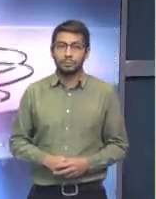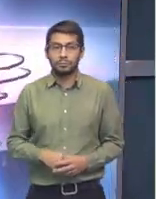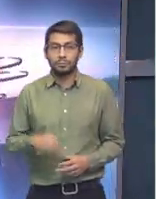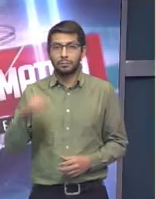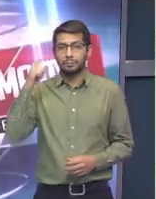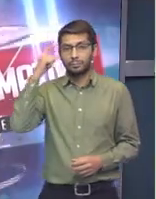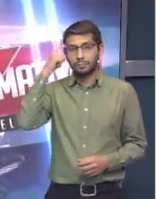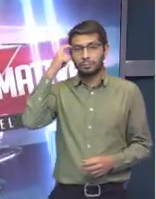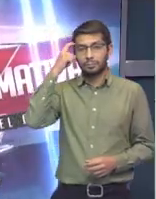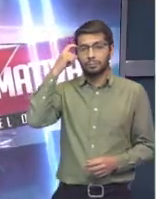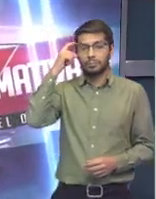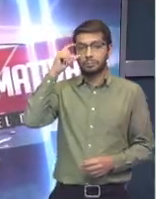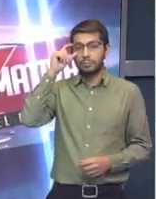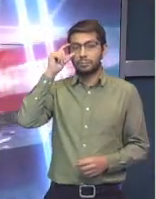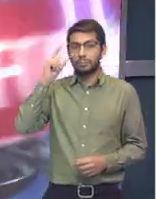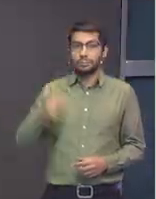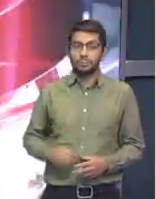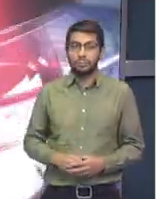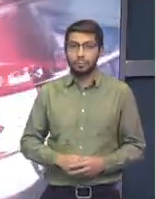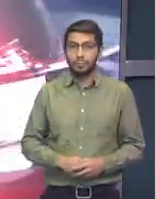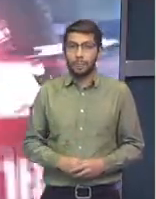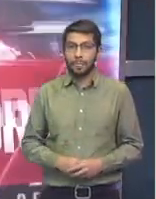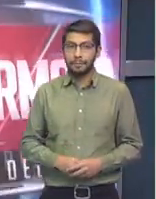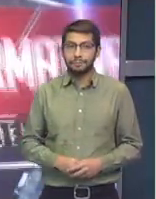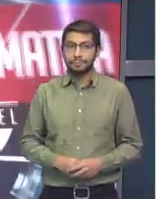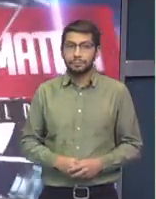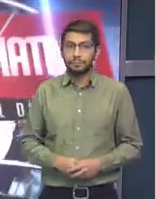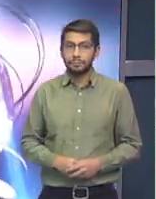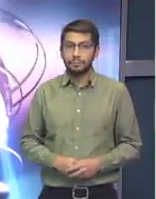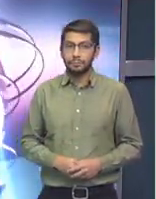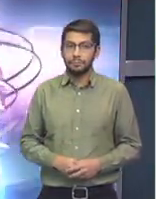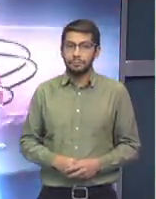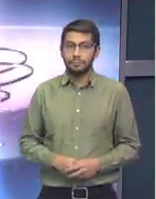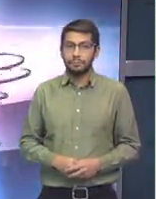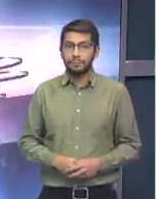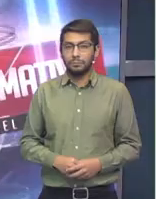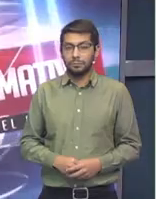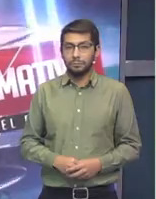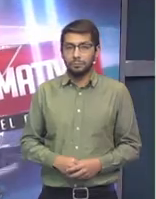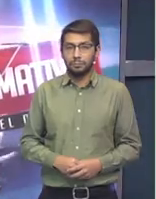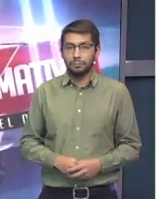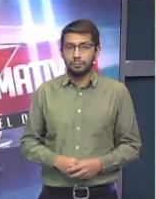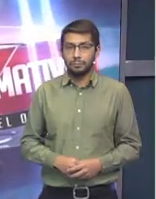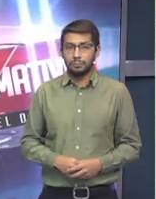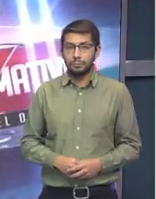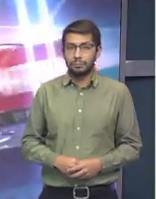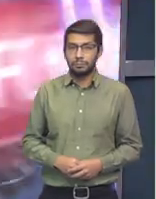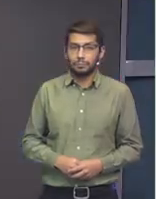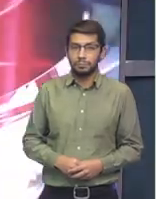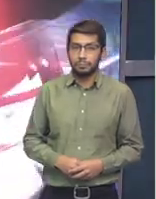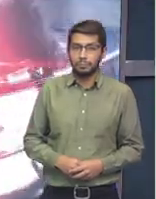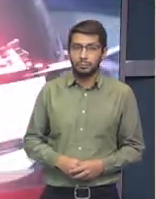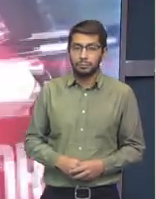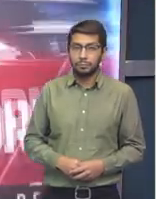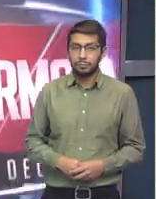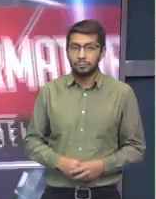dosis de Sputnik. Ya se habían vacunado con el segundo componente de Sputnik a todo el personal de salud y educación que habían